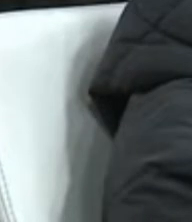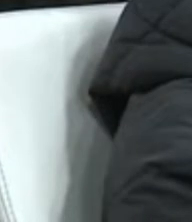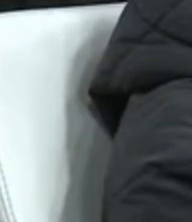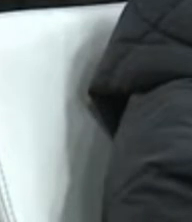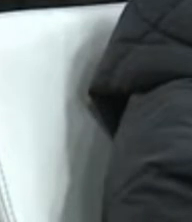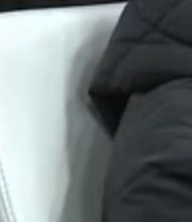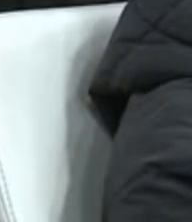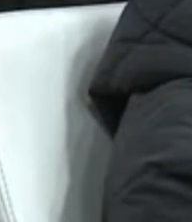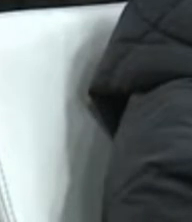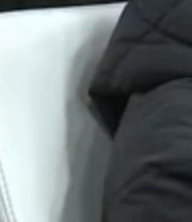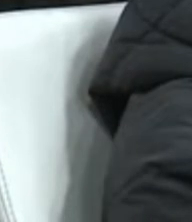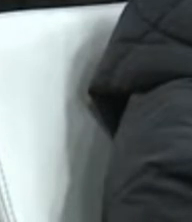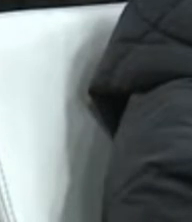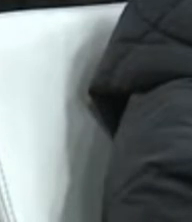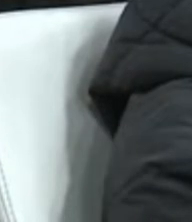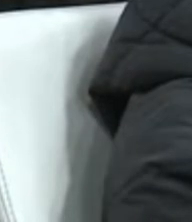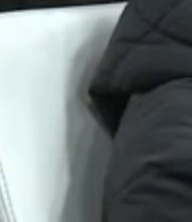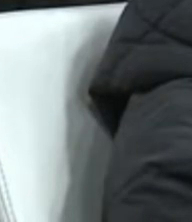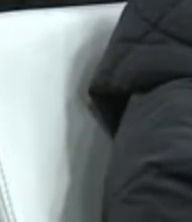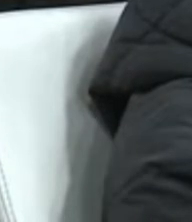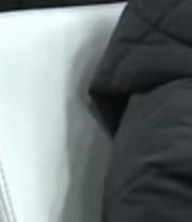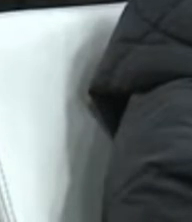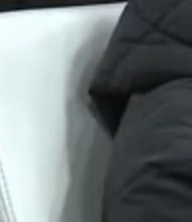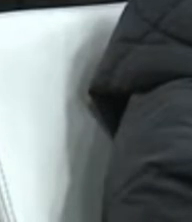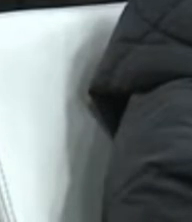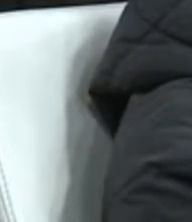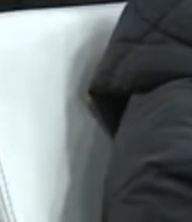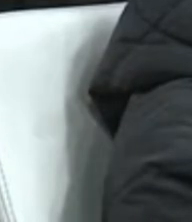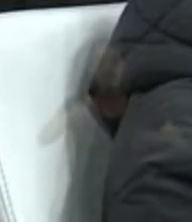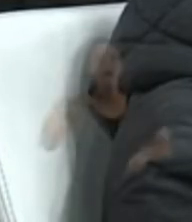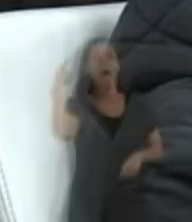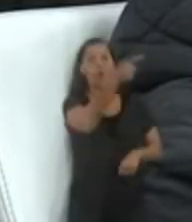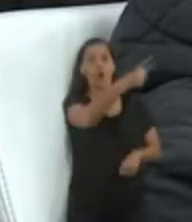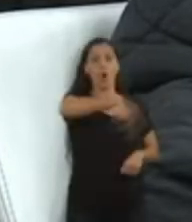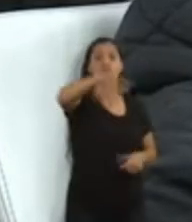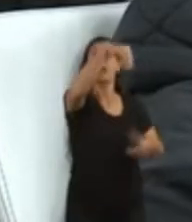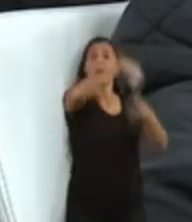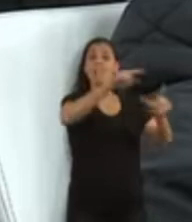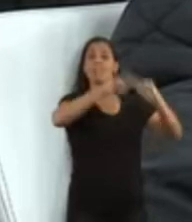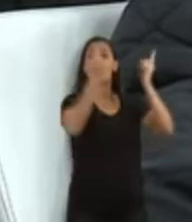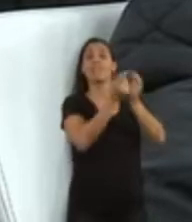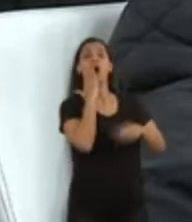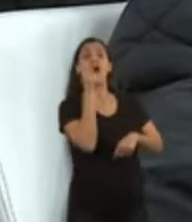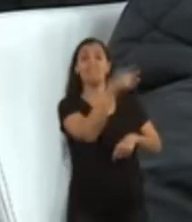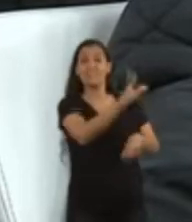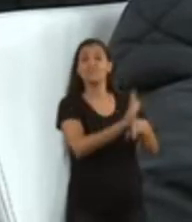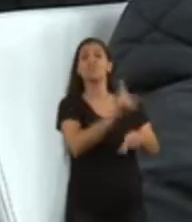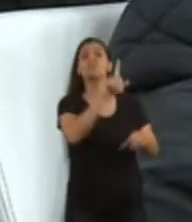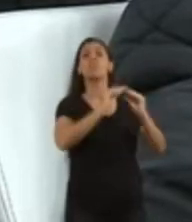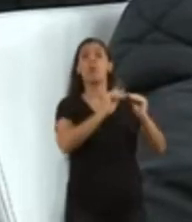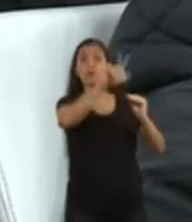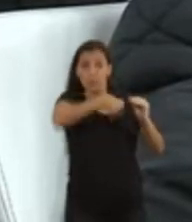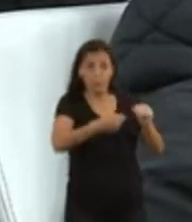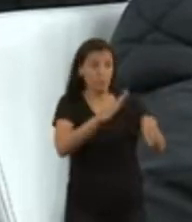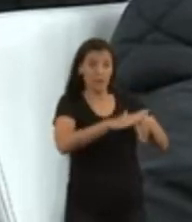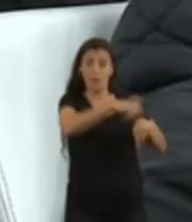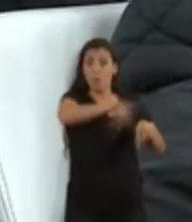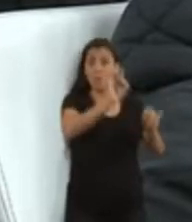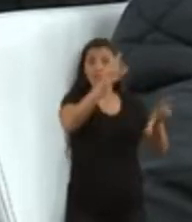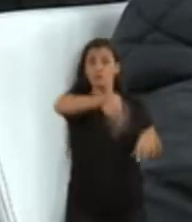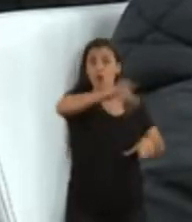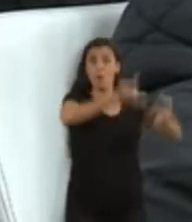un vecino de barracas que arrojó una bomba Molotov contra su habitación Por el simple hecho de ser lesvianas y en la misma línea